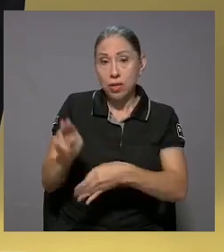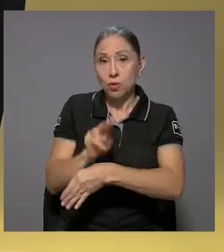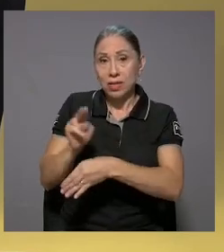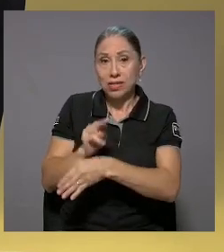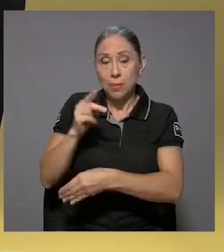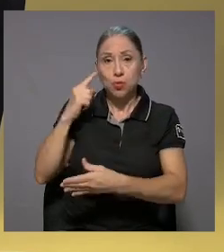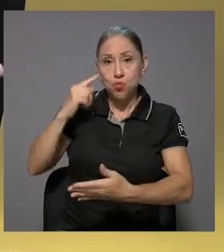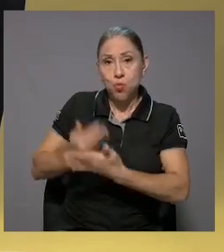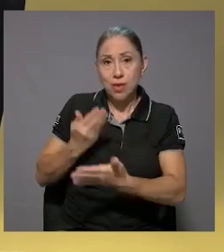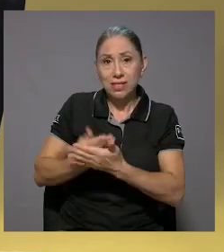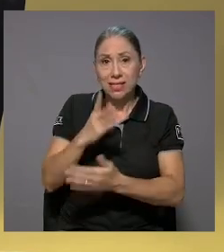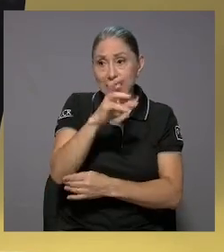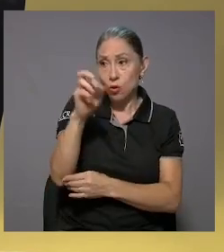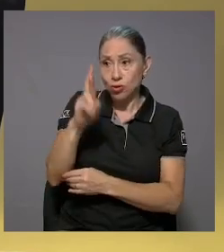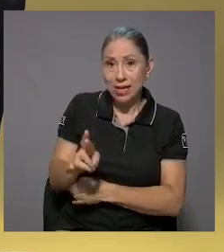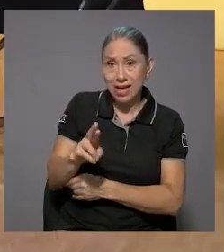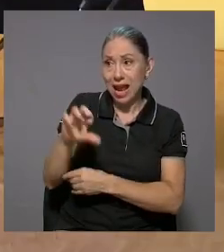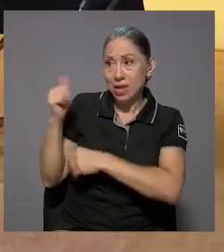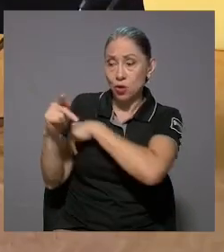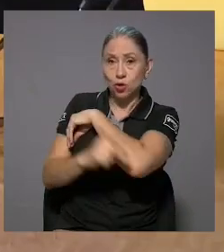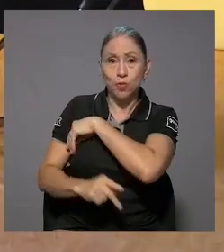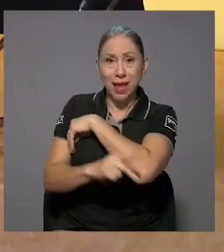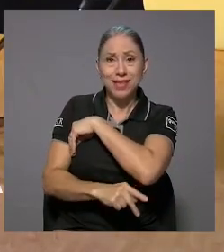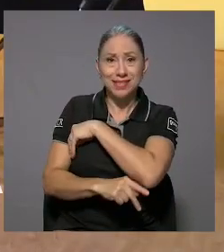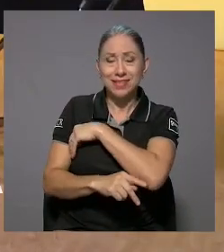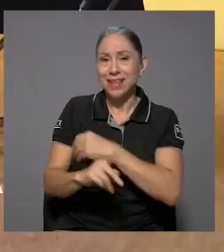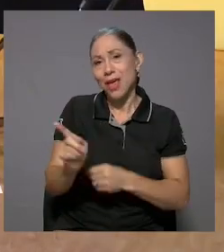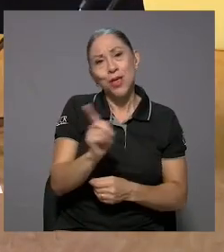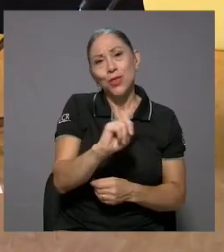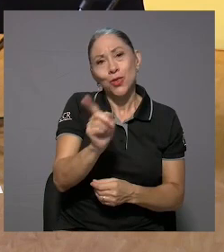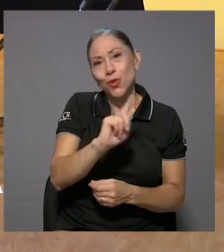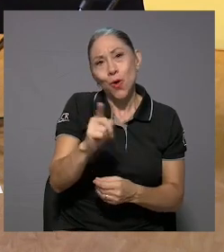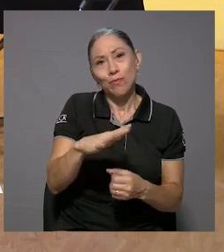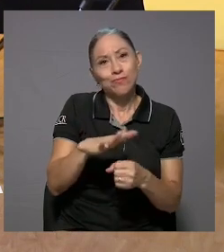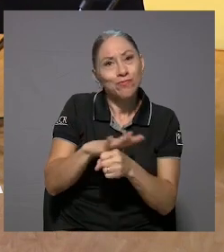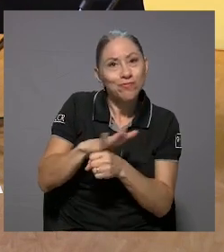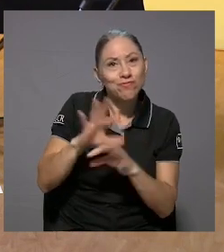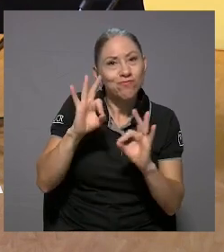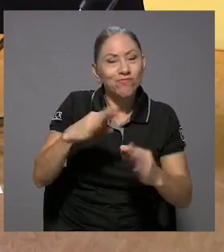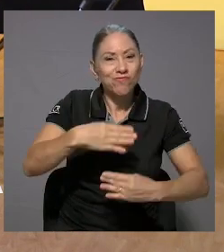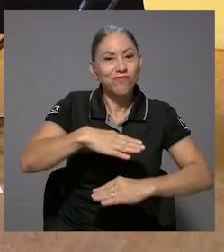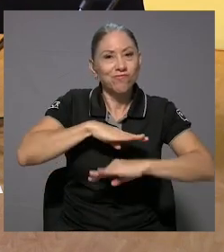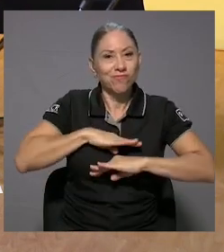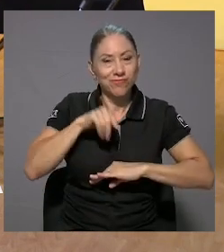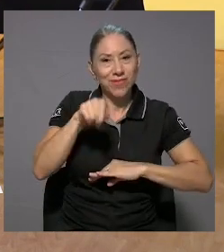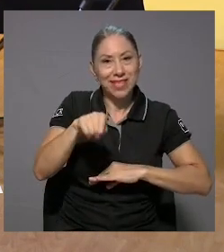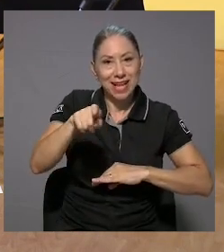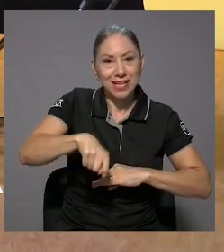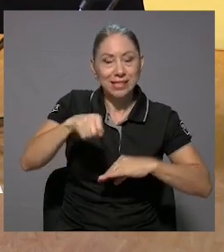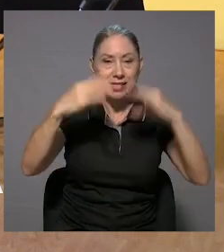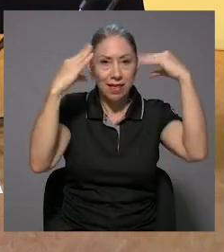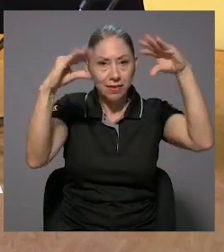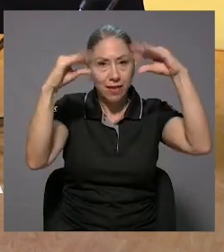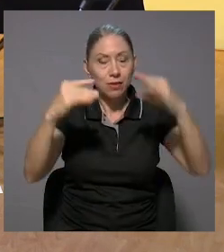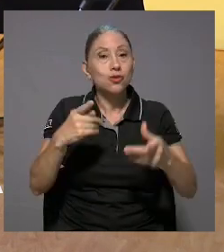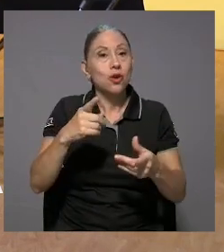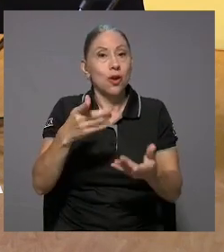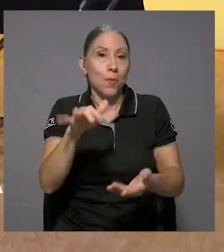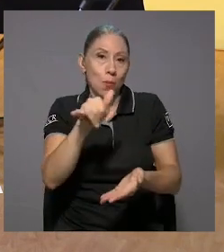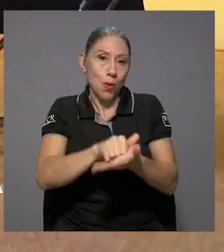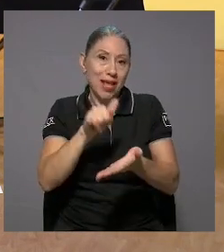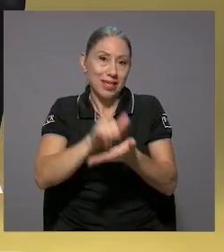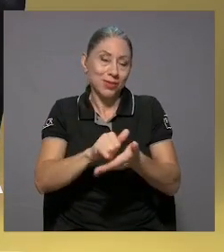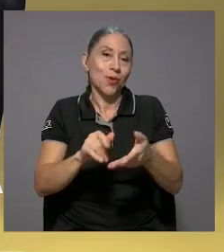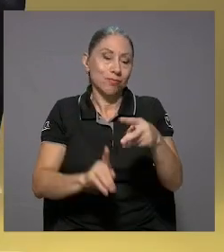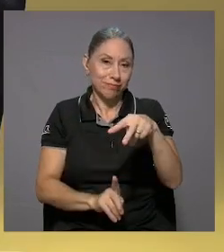ahorita, por ejemplo, en Costa Rica y en muchísimos países del mundo, no dan para esa necesidad de datos. Entonces es por eso